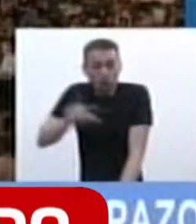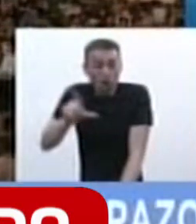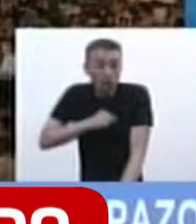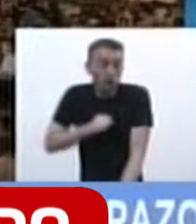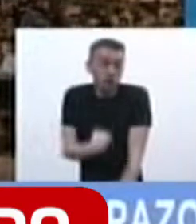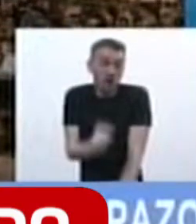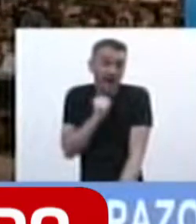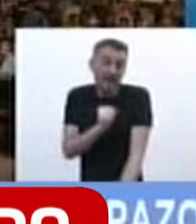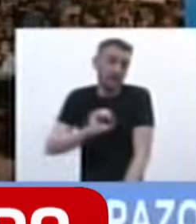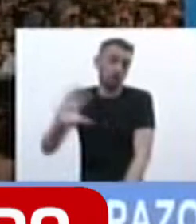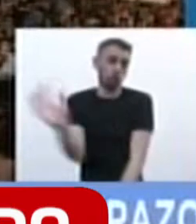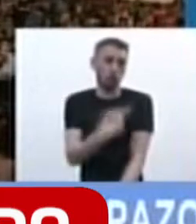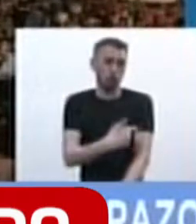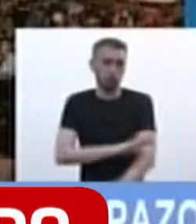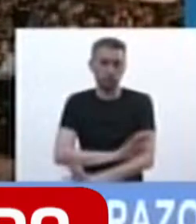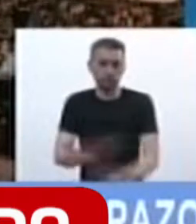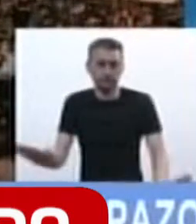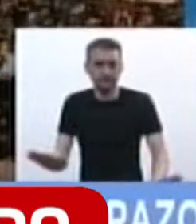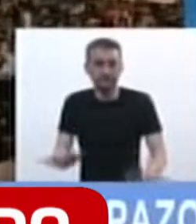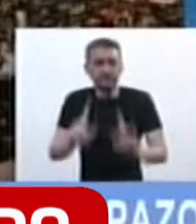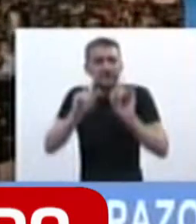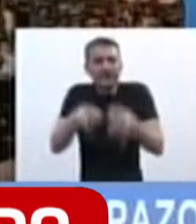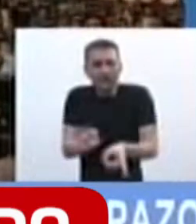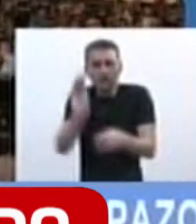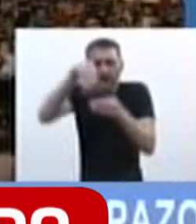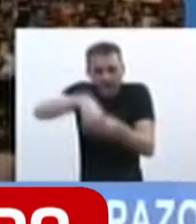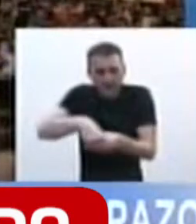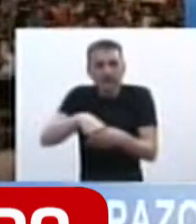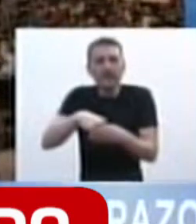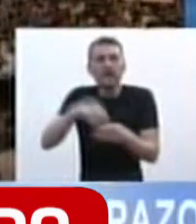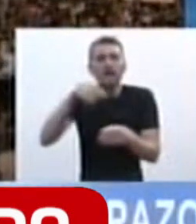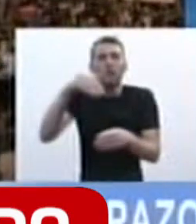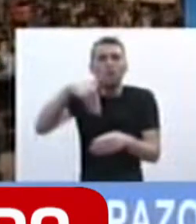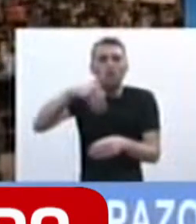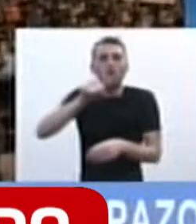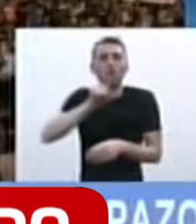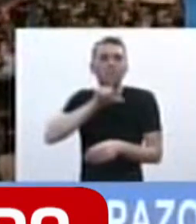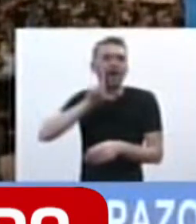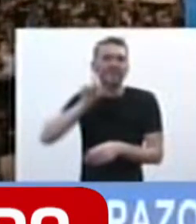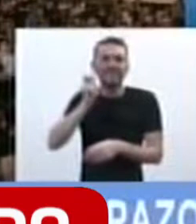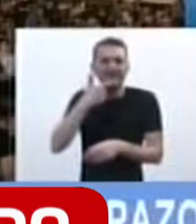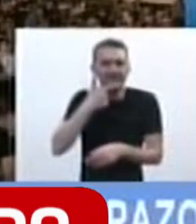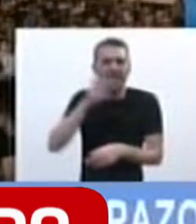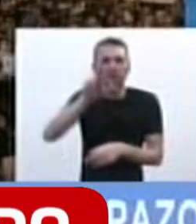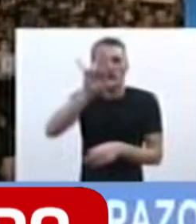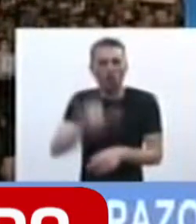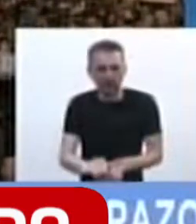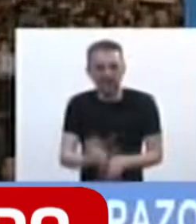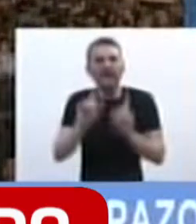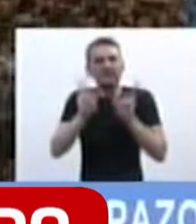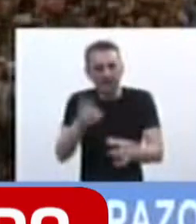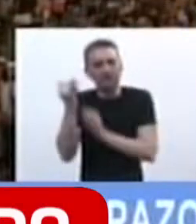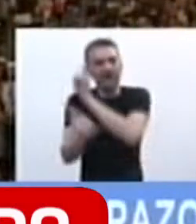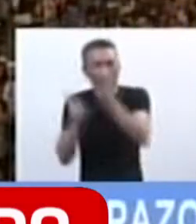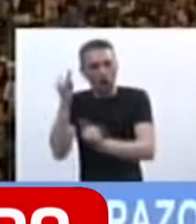dolido absolutamente a todos. Y también la intervención del senador Matías Rodríguez, porque, a ver, yo